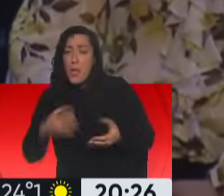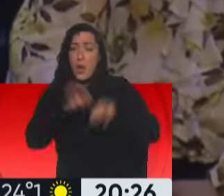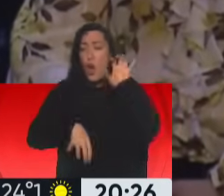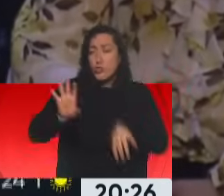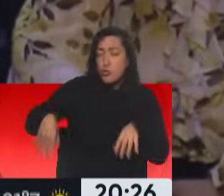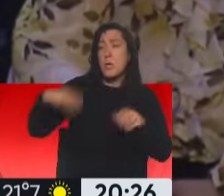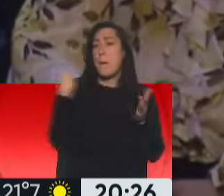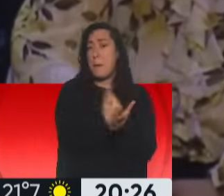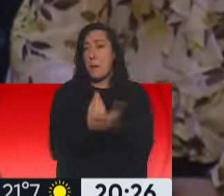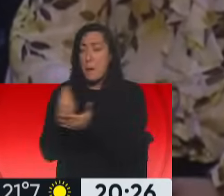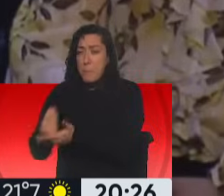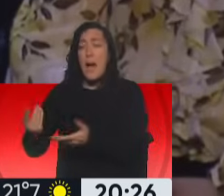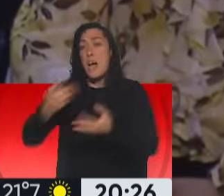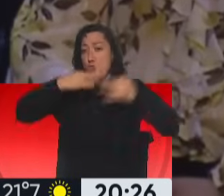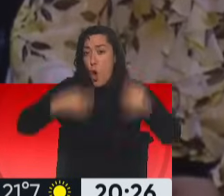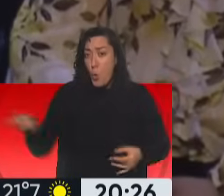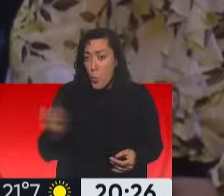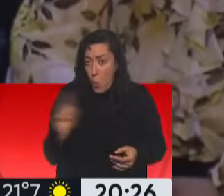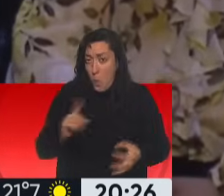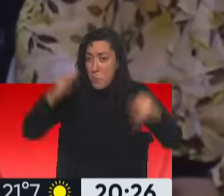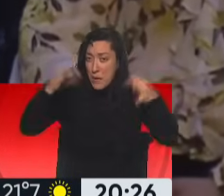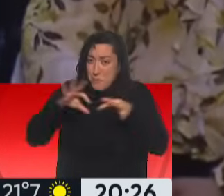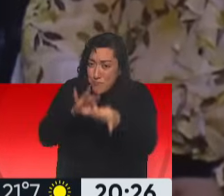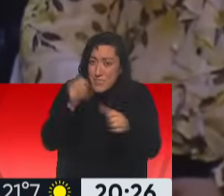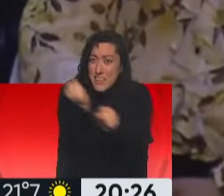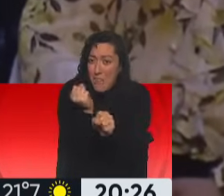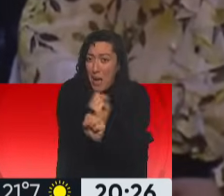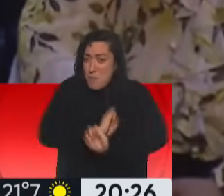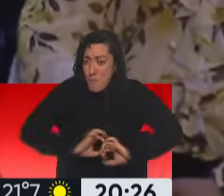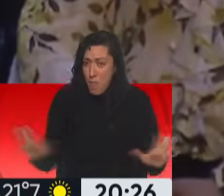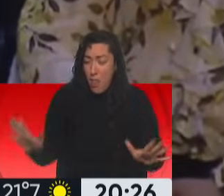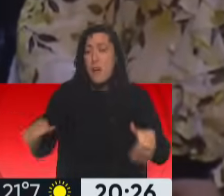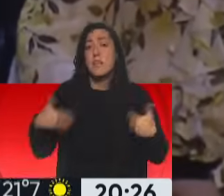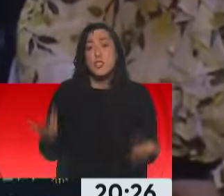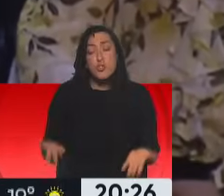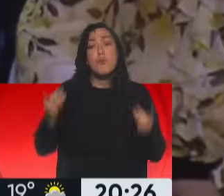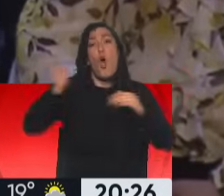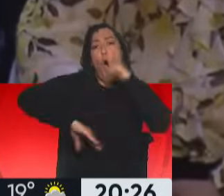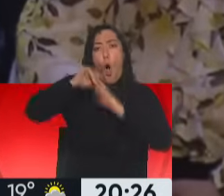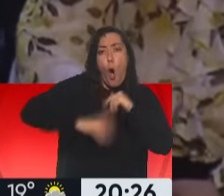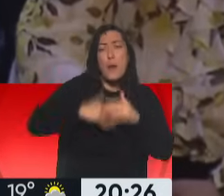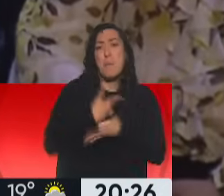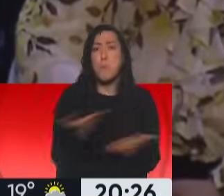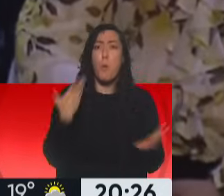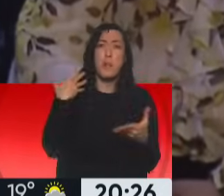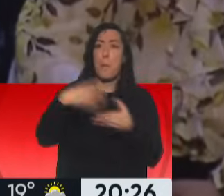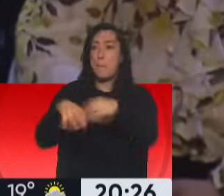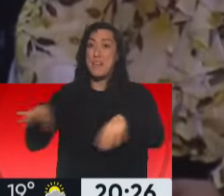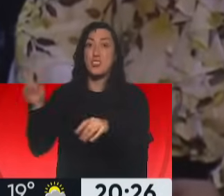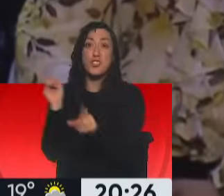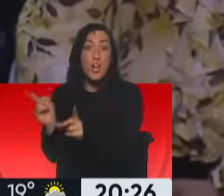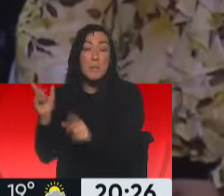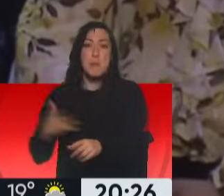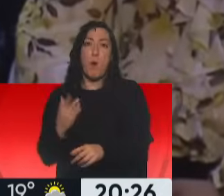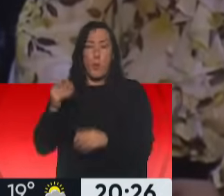y cupos laborales que no cumplían funciones acorde. Le asignaban obra tras obras a sus testaferros,